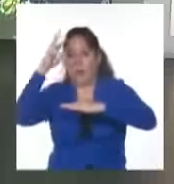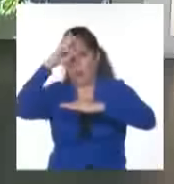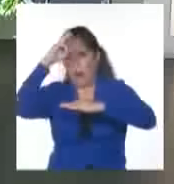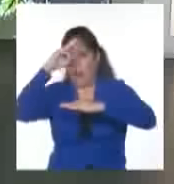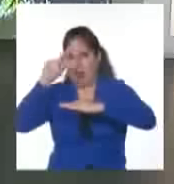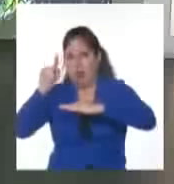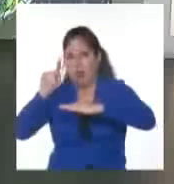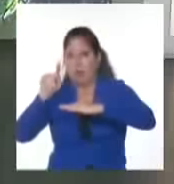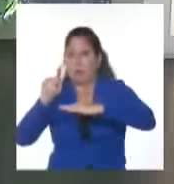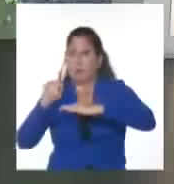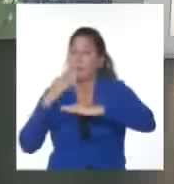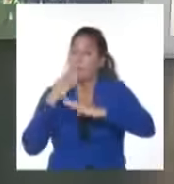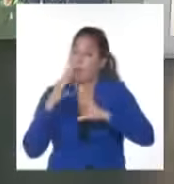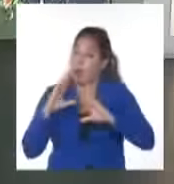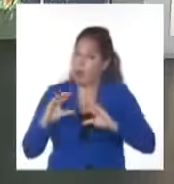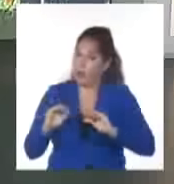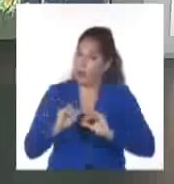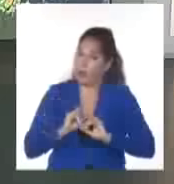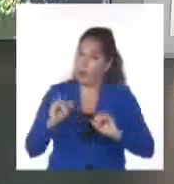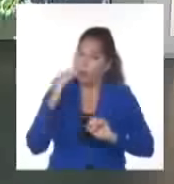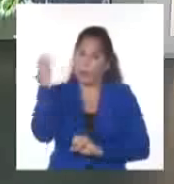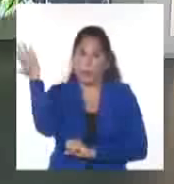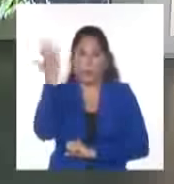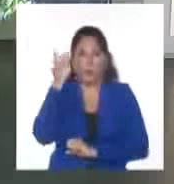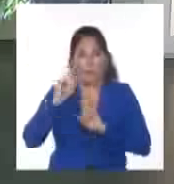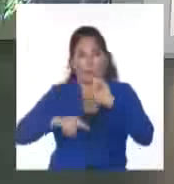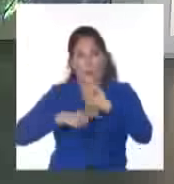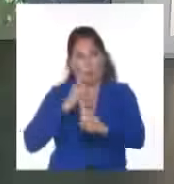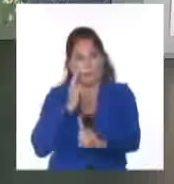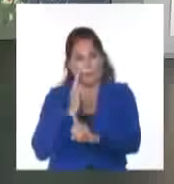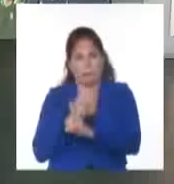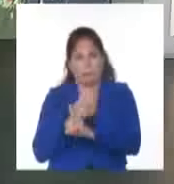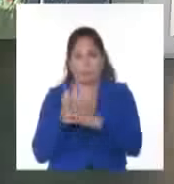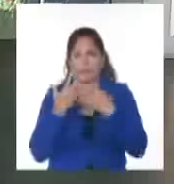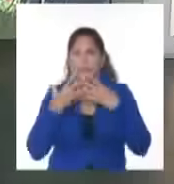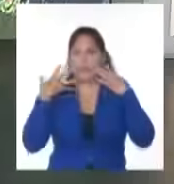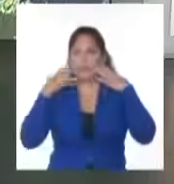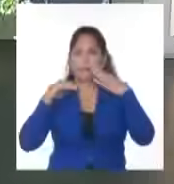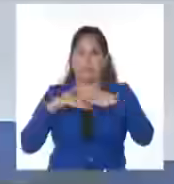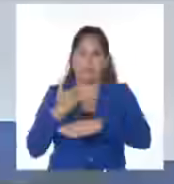Así que bueno, esta es la información de tiempo. Hasta mañana y paso con ustedes un día muy feliz.